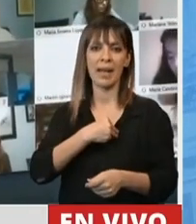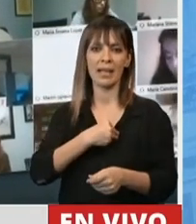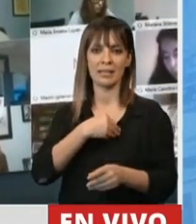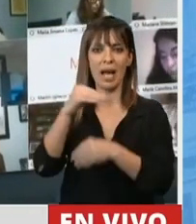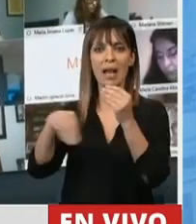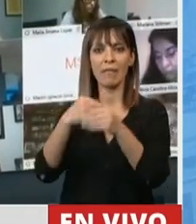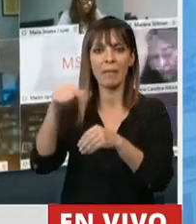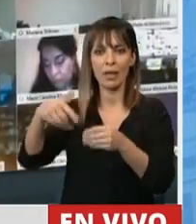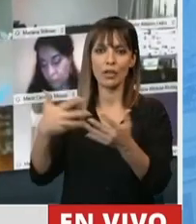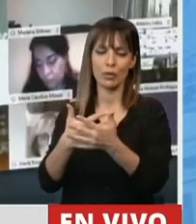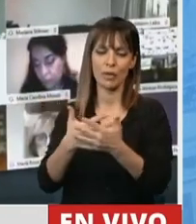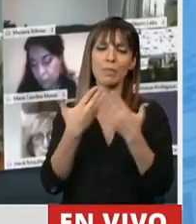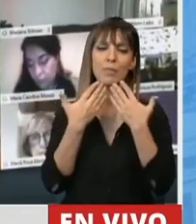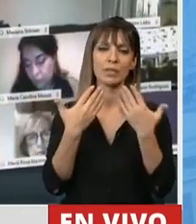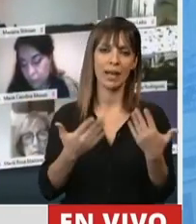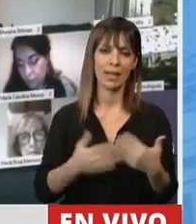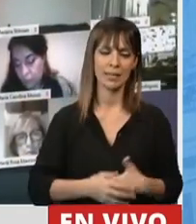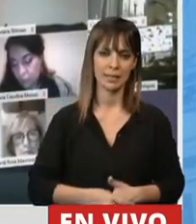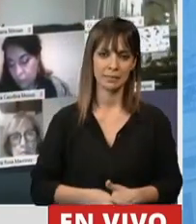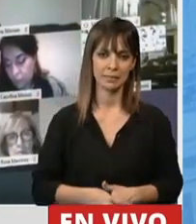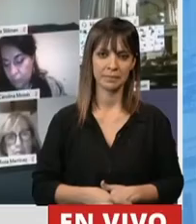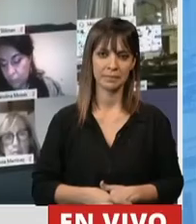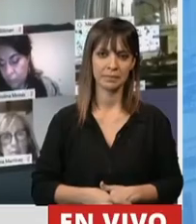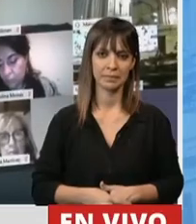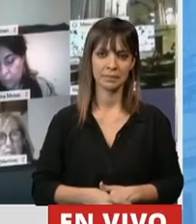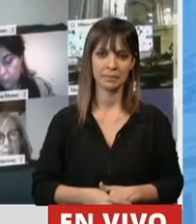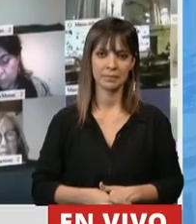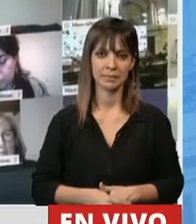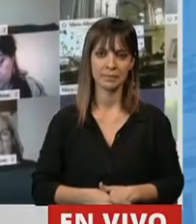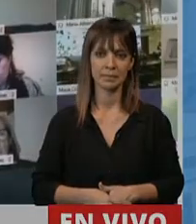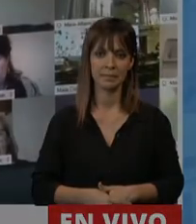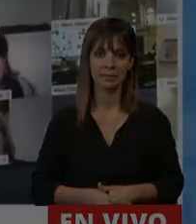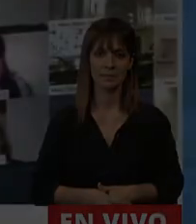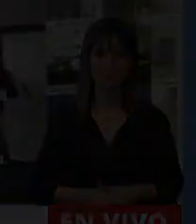están sufriendo. Muchas gracias, señor presidente. Gracias, diputada.